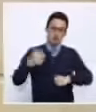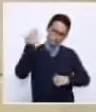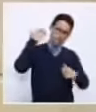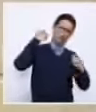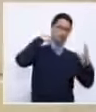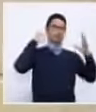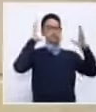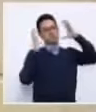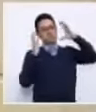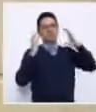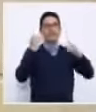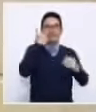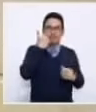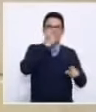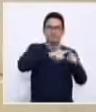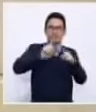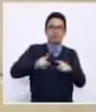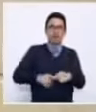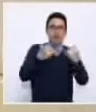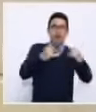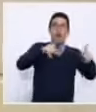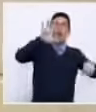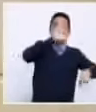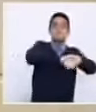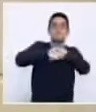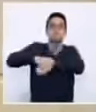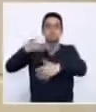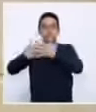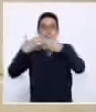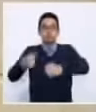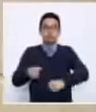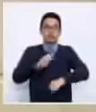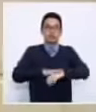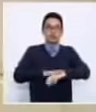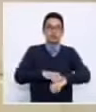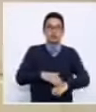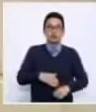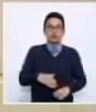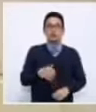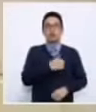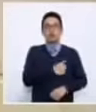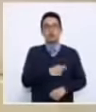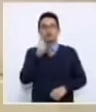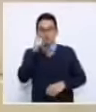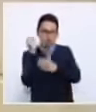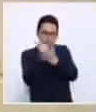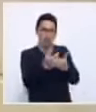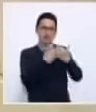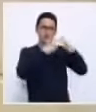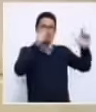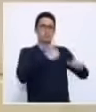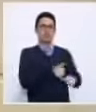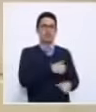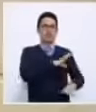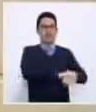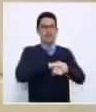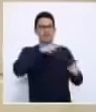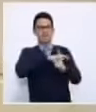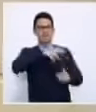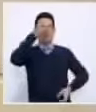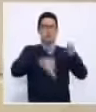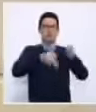descalabrados, y hay unos compañeros presos en este momento. Y pido que los dejen libres y que no los afecten